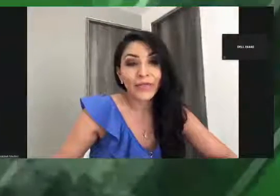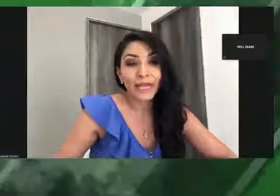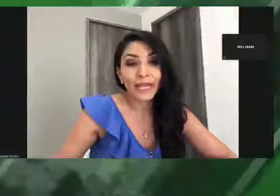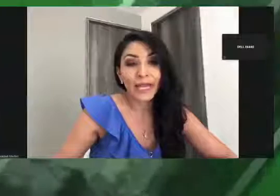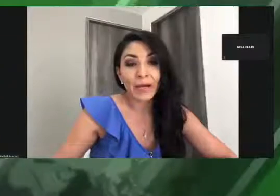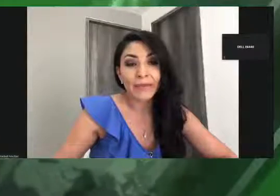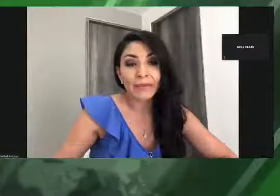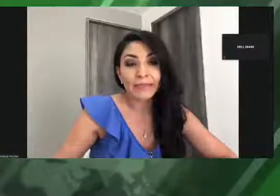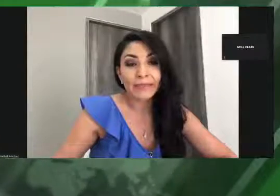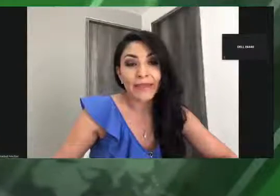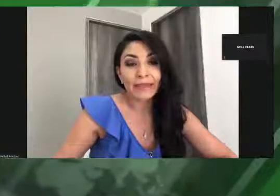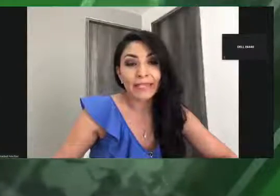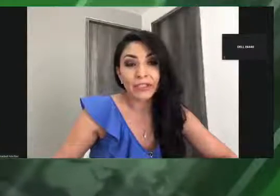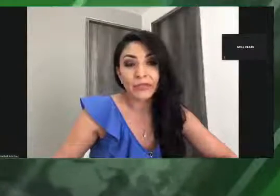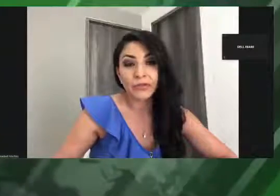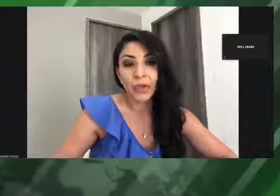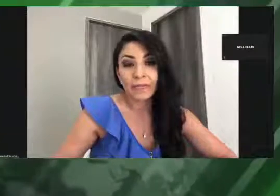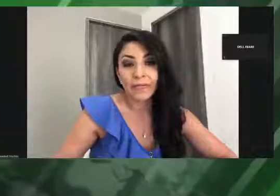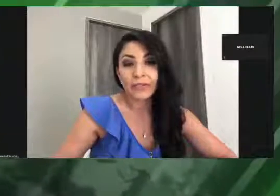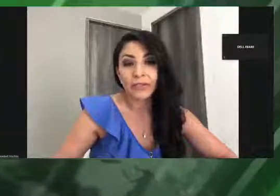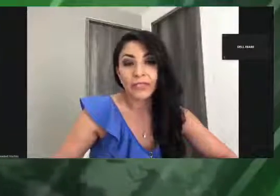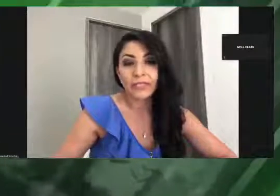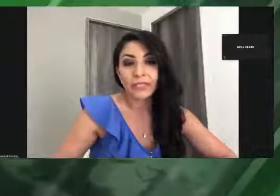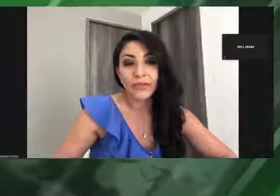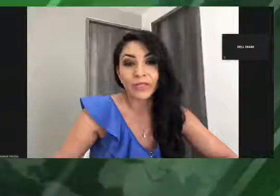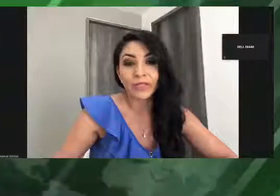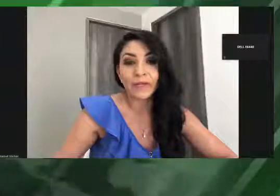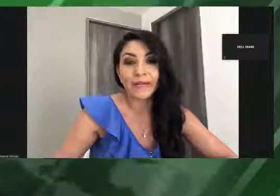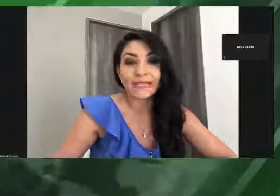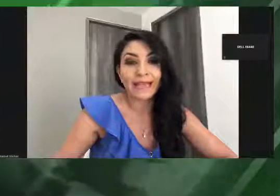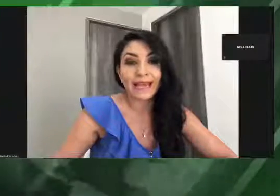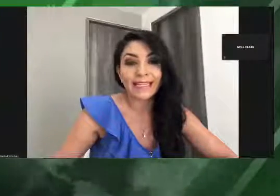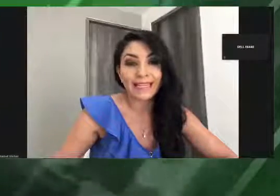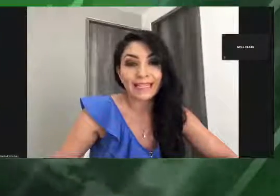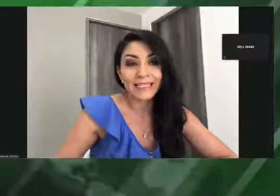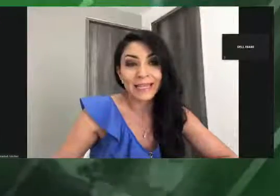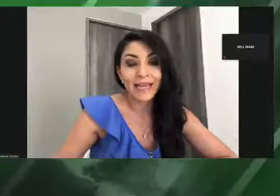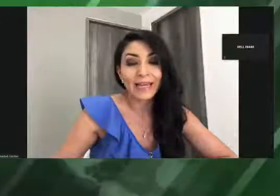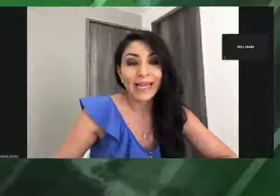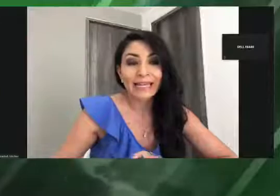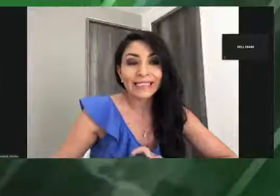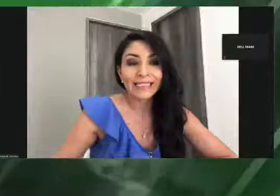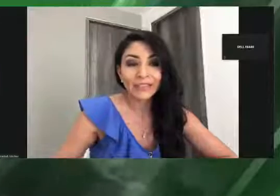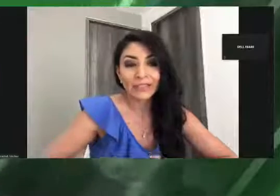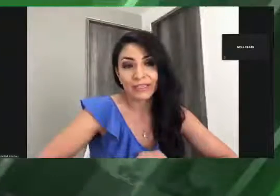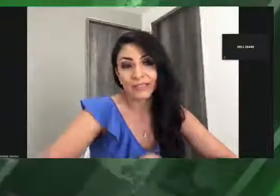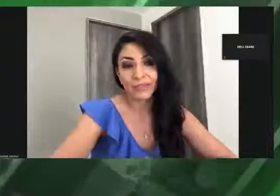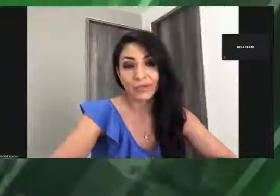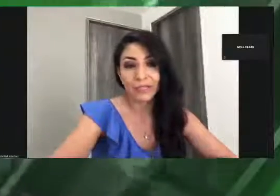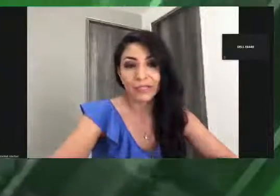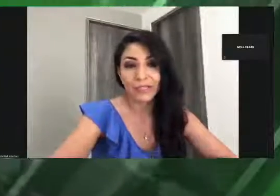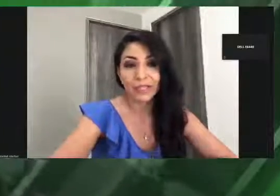reporte de la Universidad de Johns Hopkins, los casos de contagio en Brasil ascienden ya a